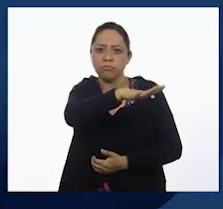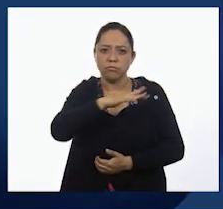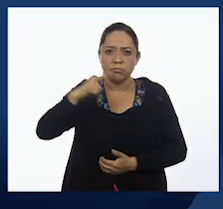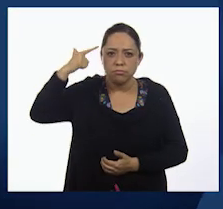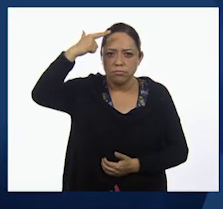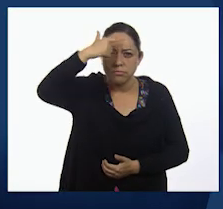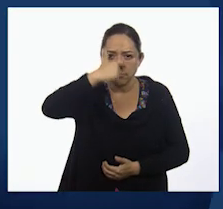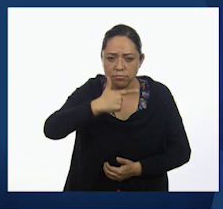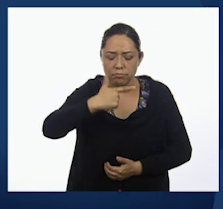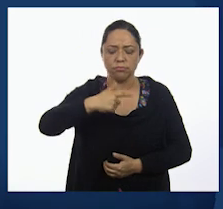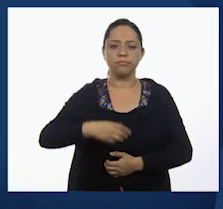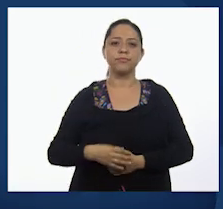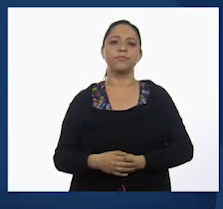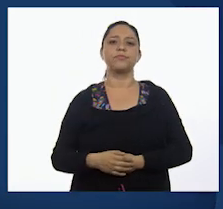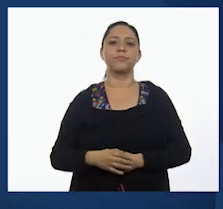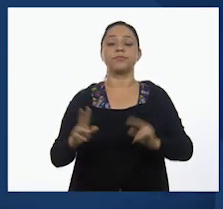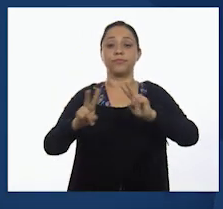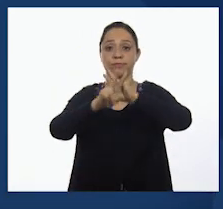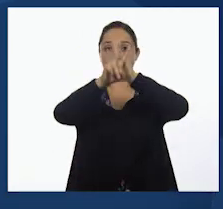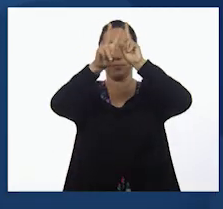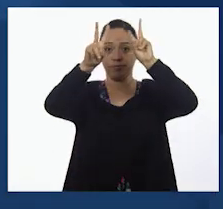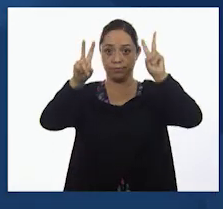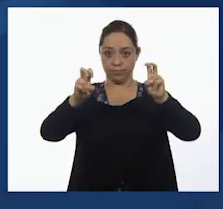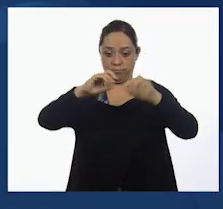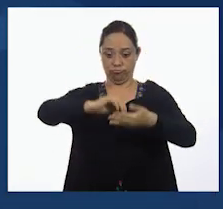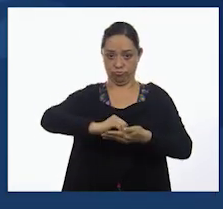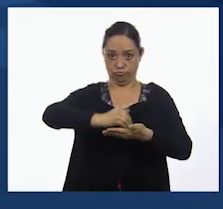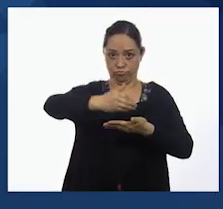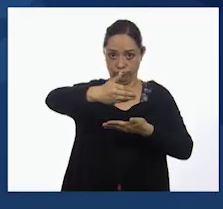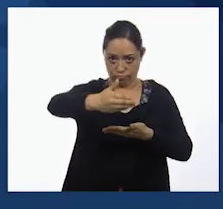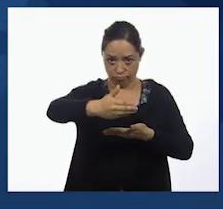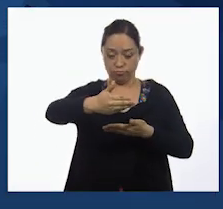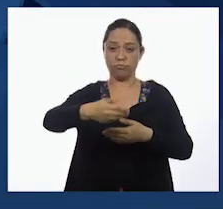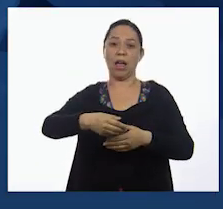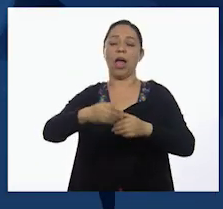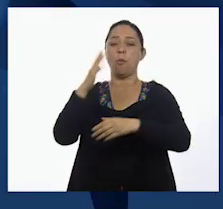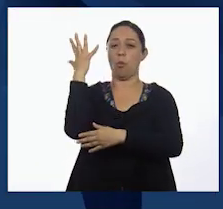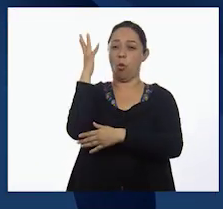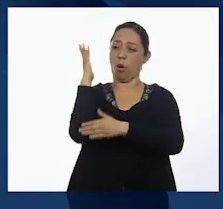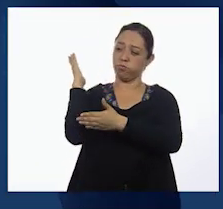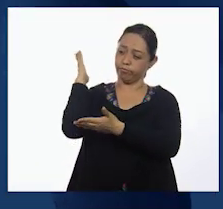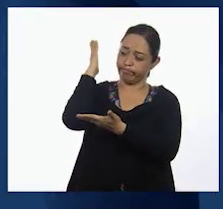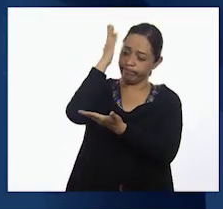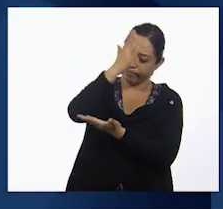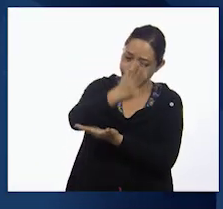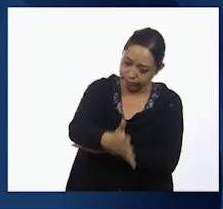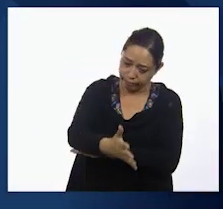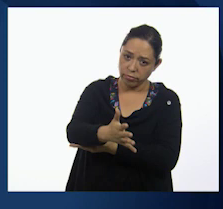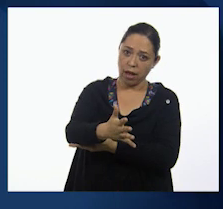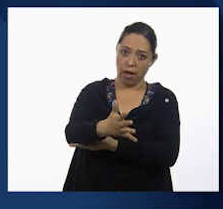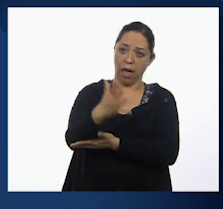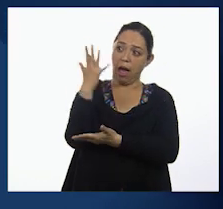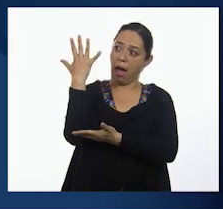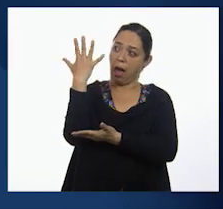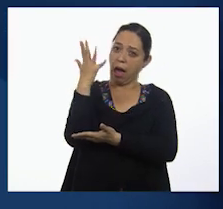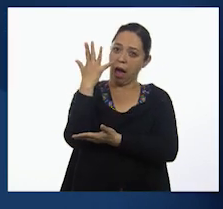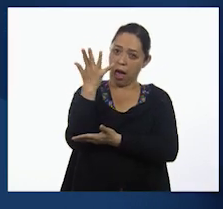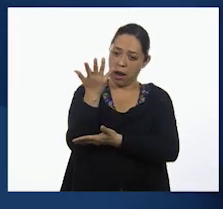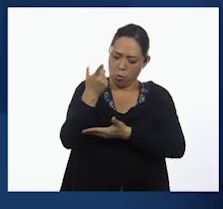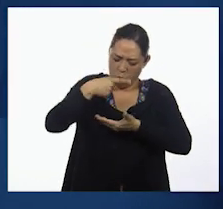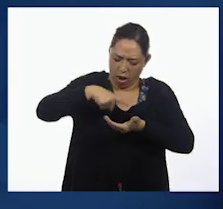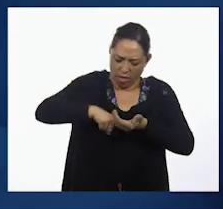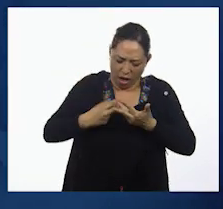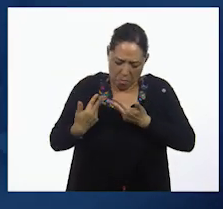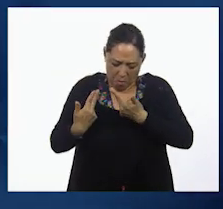Cofre de cedro. El hacha que taló para siempre olorosa y el árbol cautivado con las entrañas